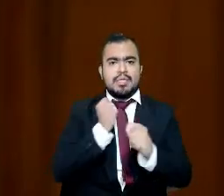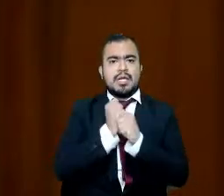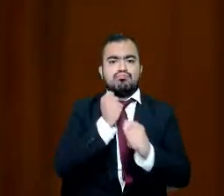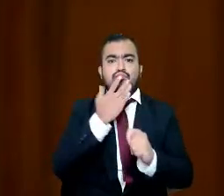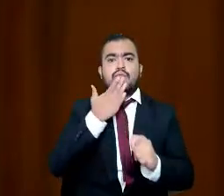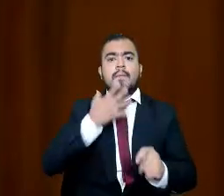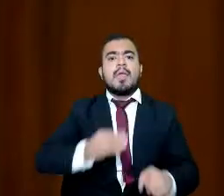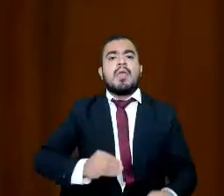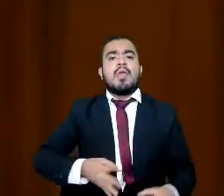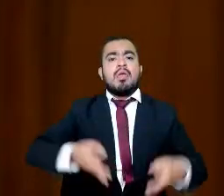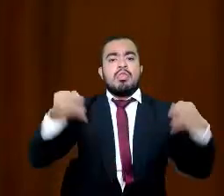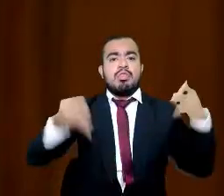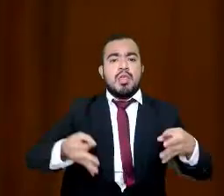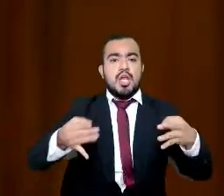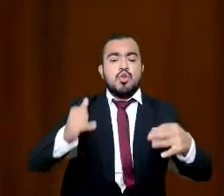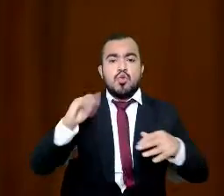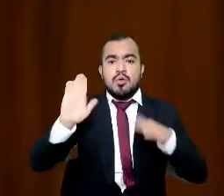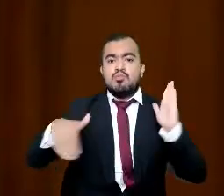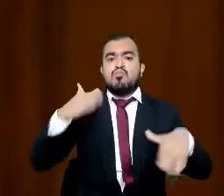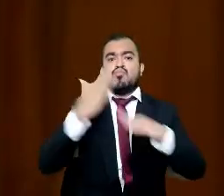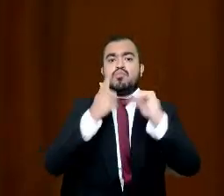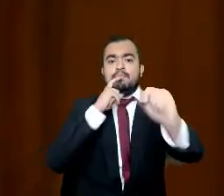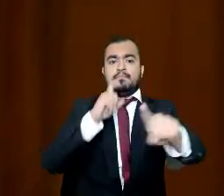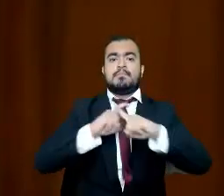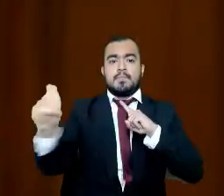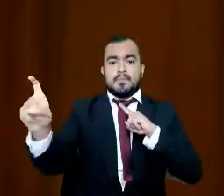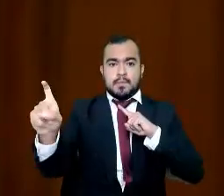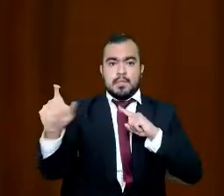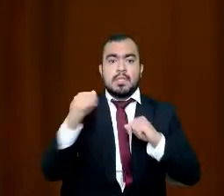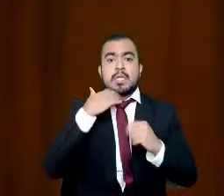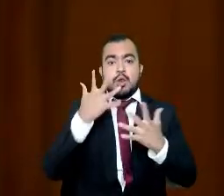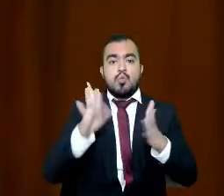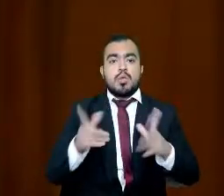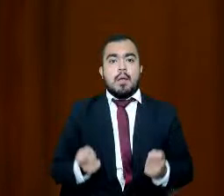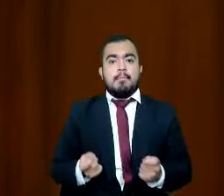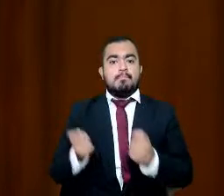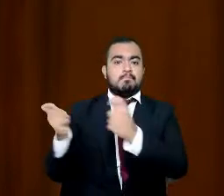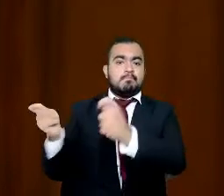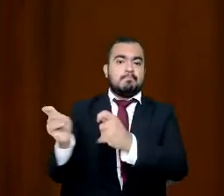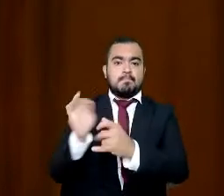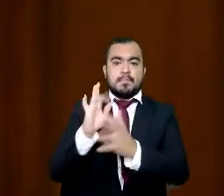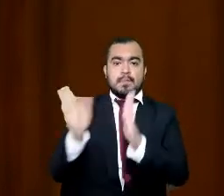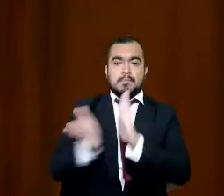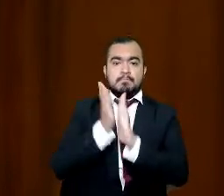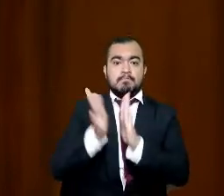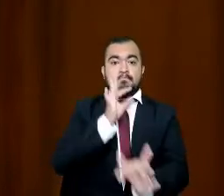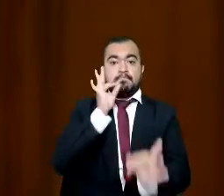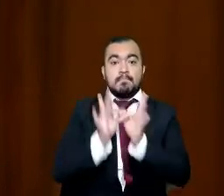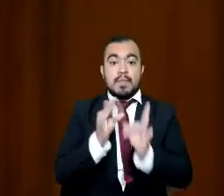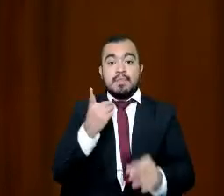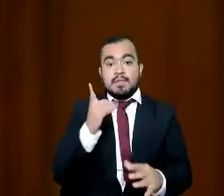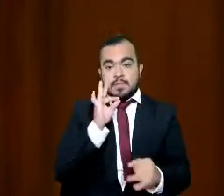y de clase mundial. Queremos ya entregar esto a finales de diciembre.